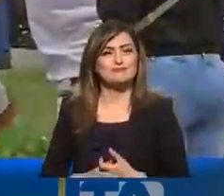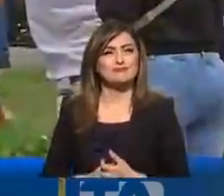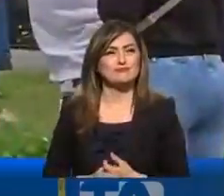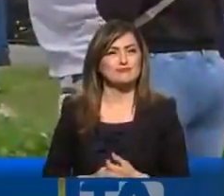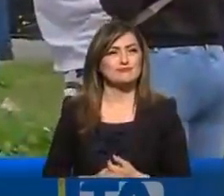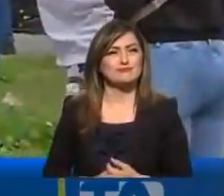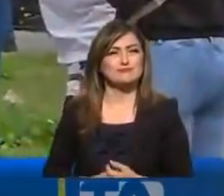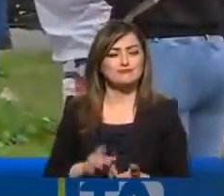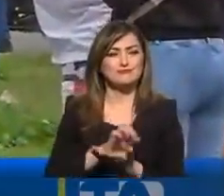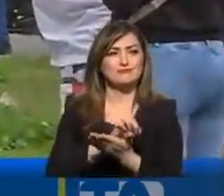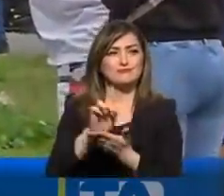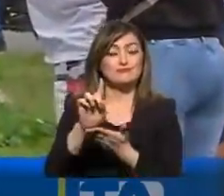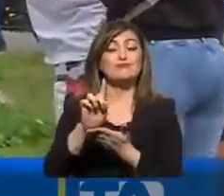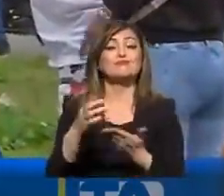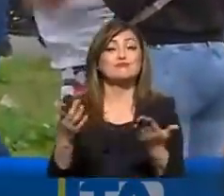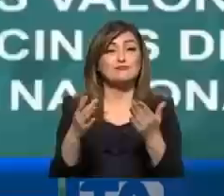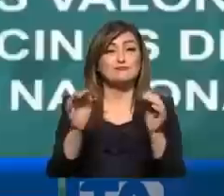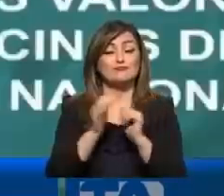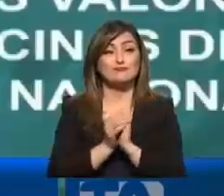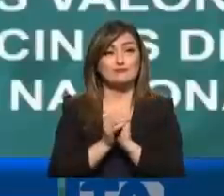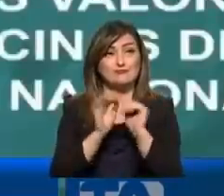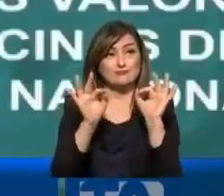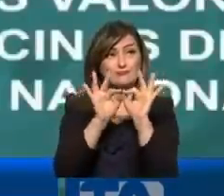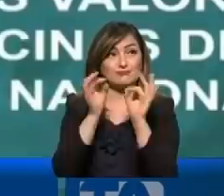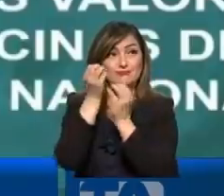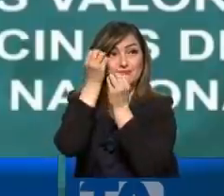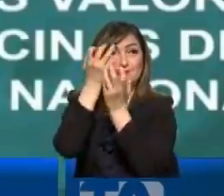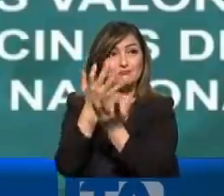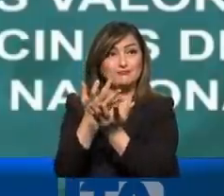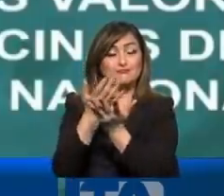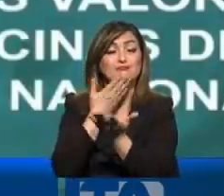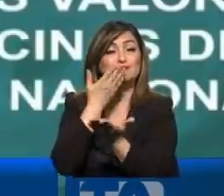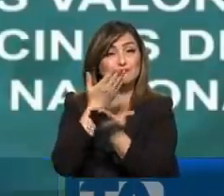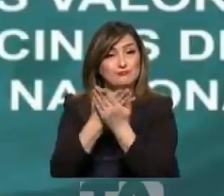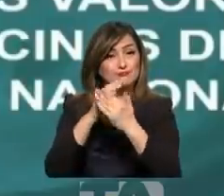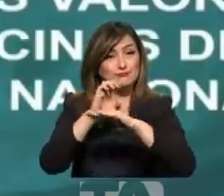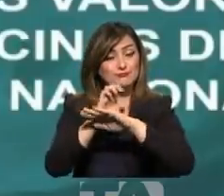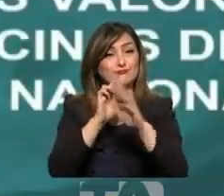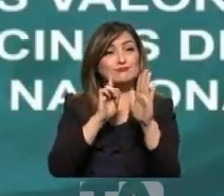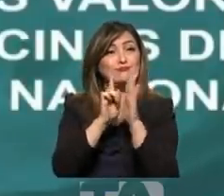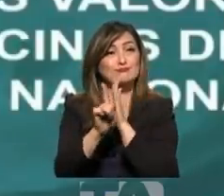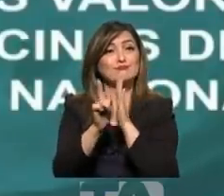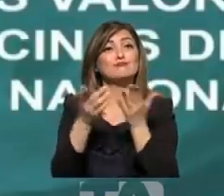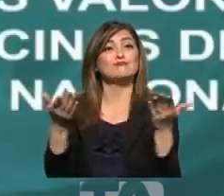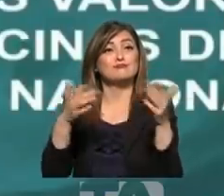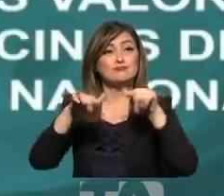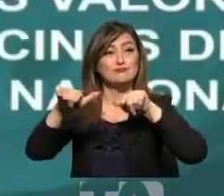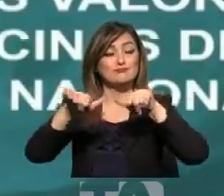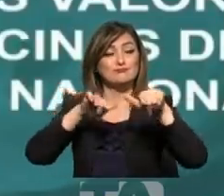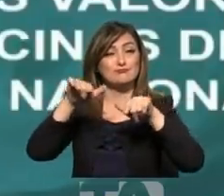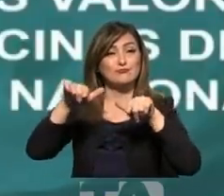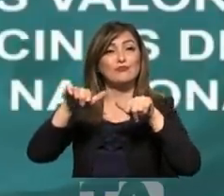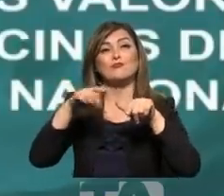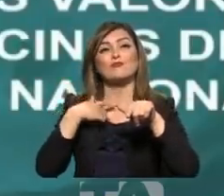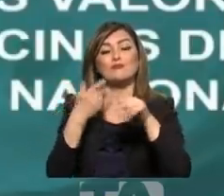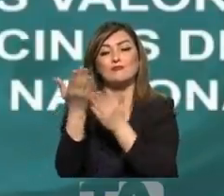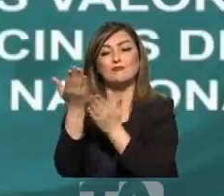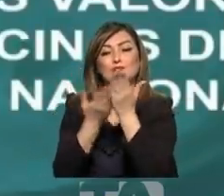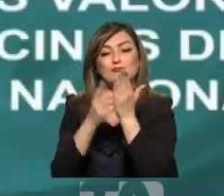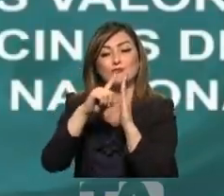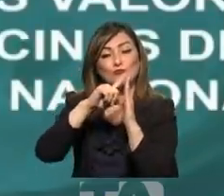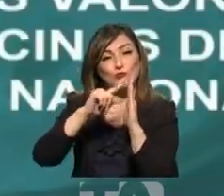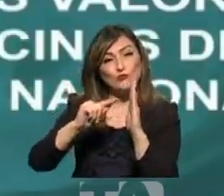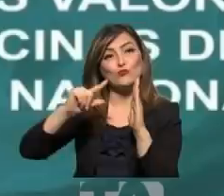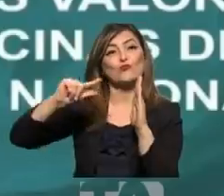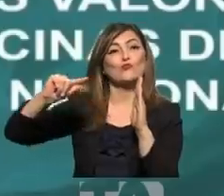Esta semana, a través de las páginas de Big Money, se anunció que se empezaría a recibir depósitos en las ventanillas de una conocida firma de servicios